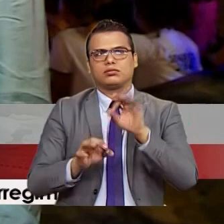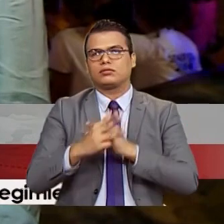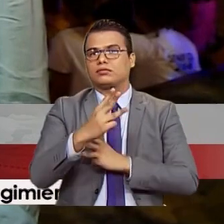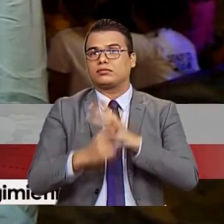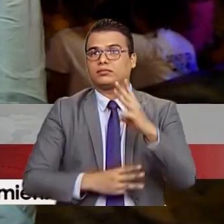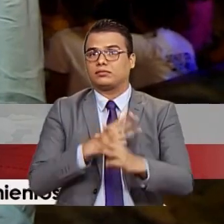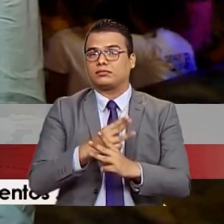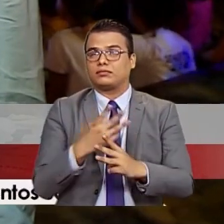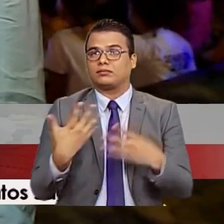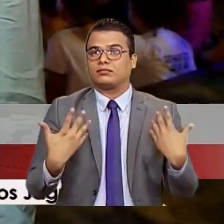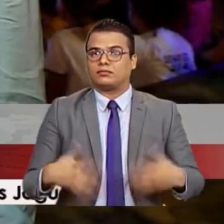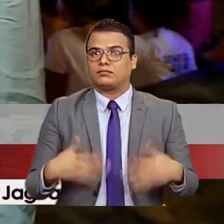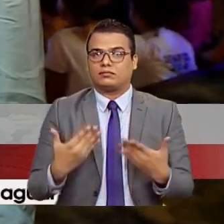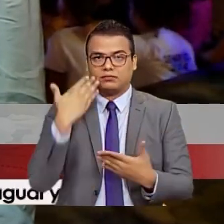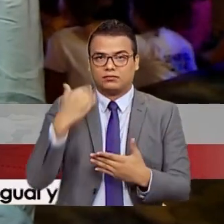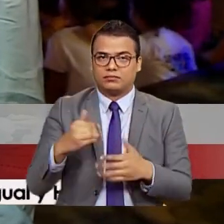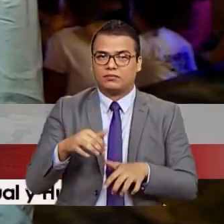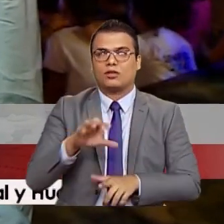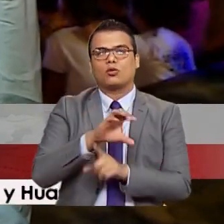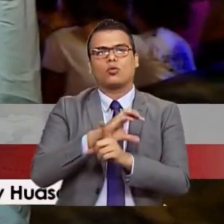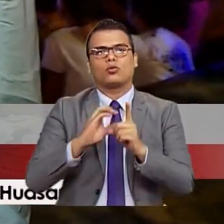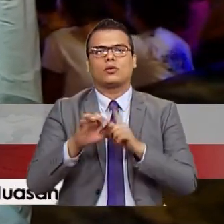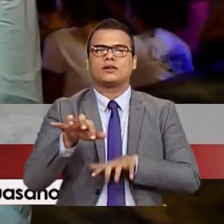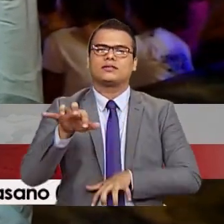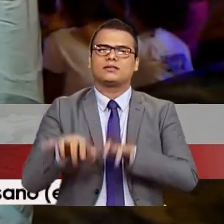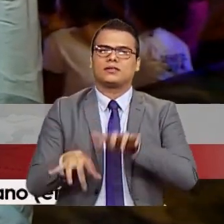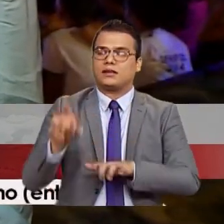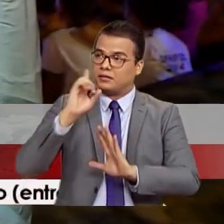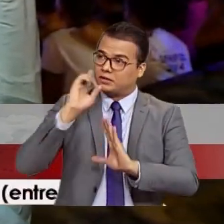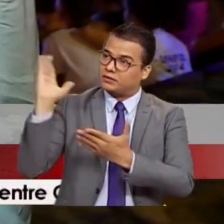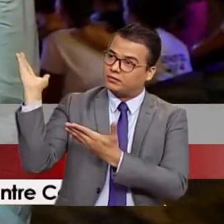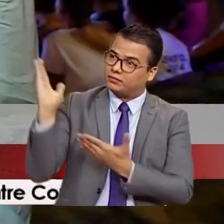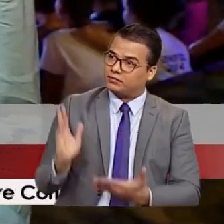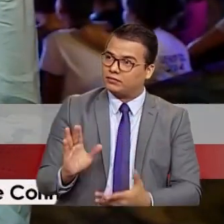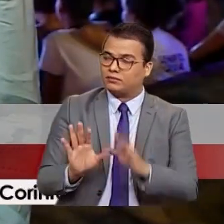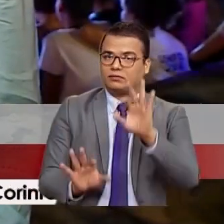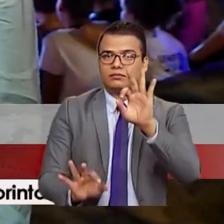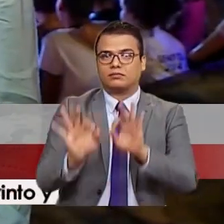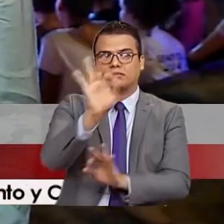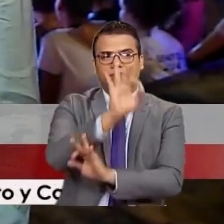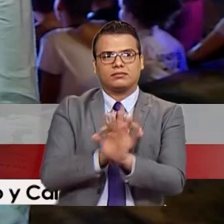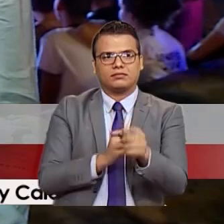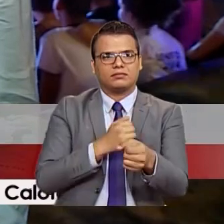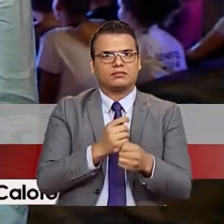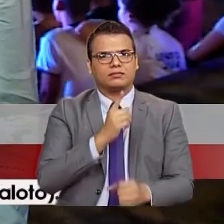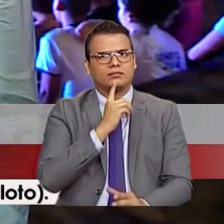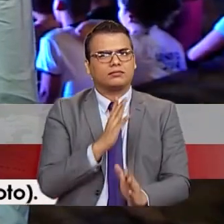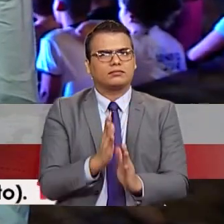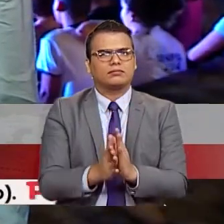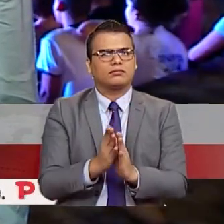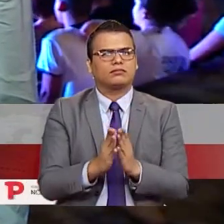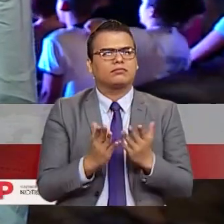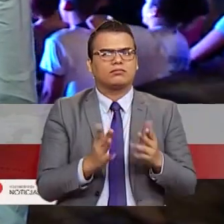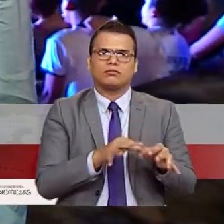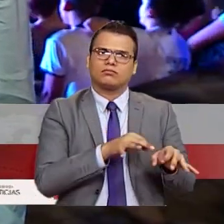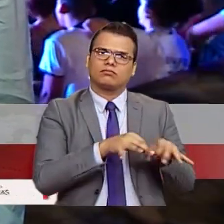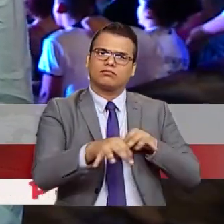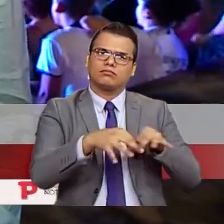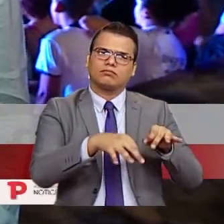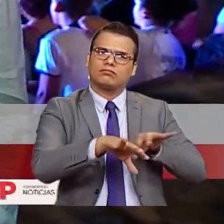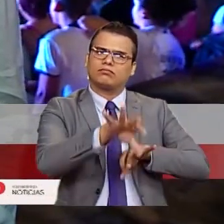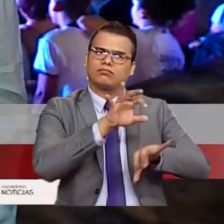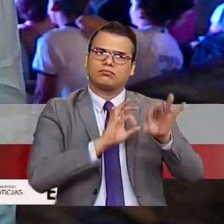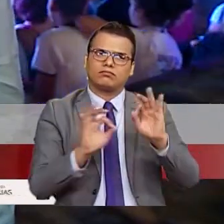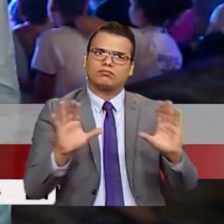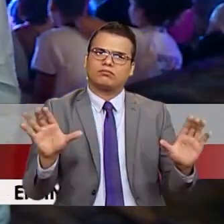acompañan la secretaria de cultura luz adriana betancourt secretaria bienvenida telepacífico noticias valemos un poquito de las explicaciones que están realizando